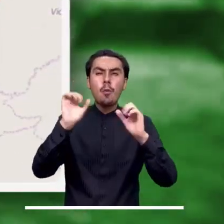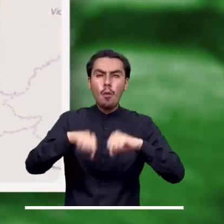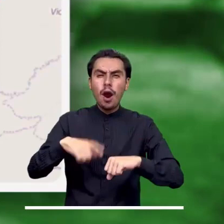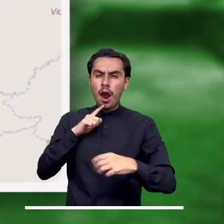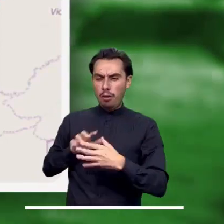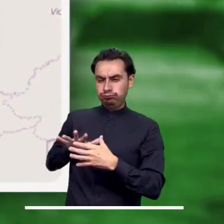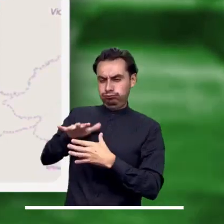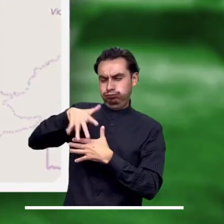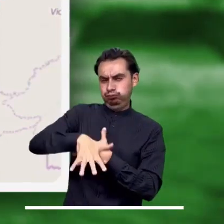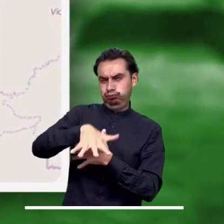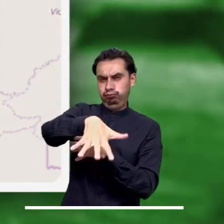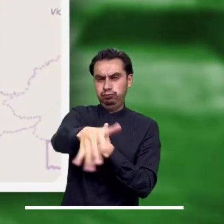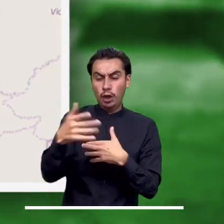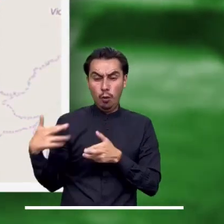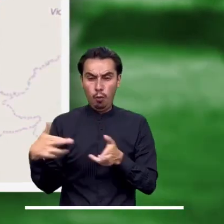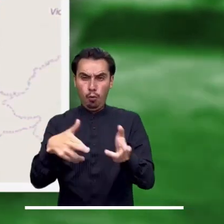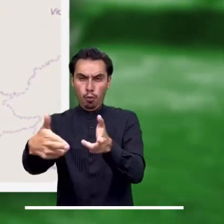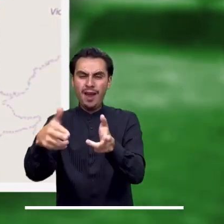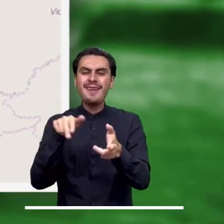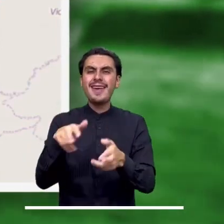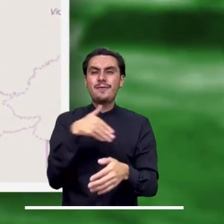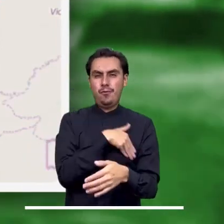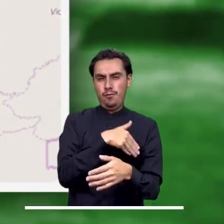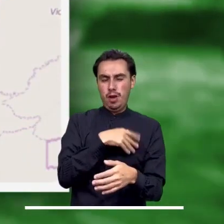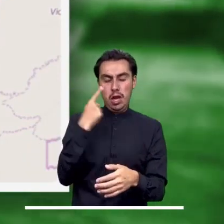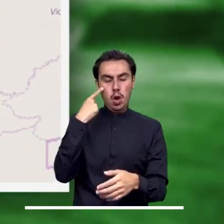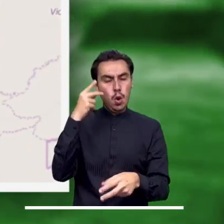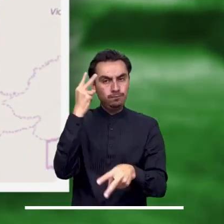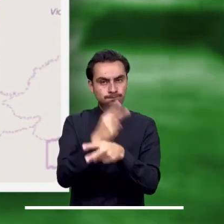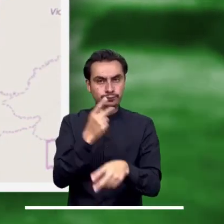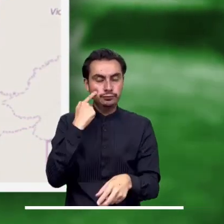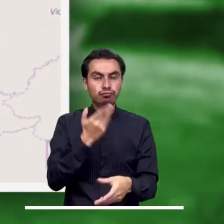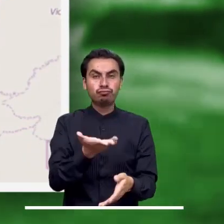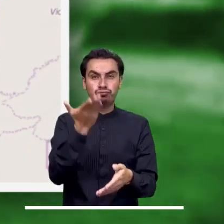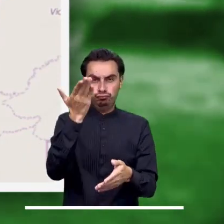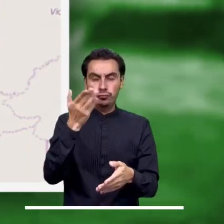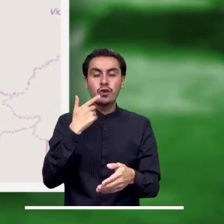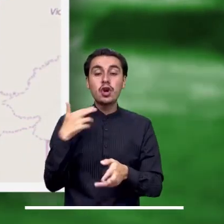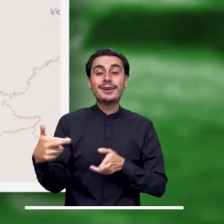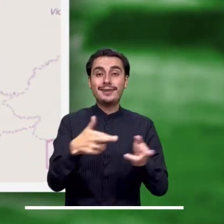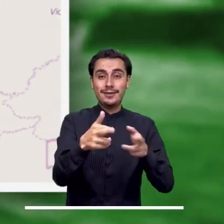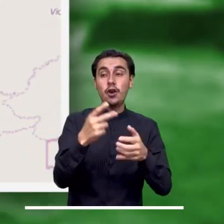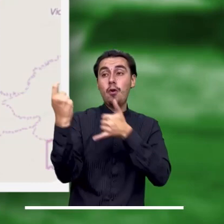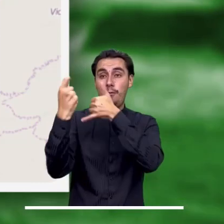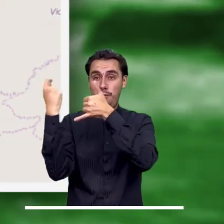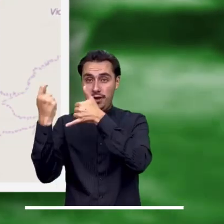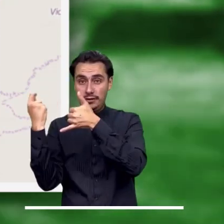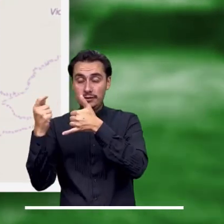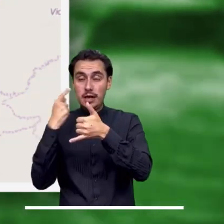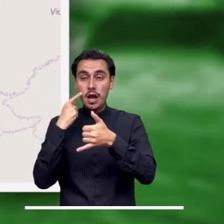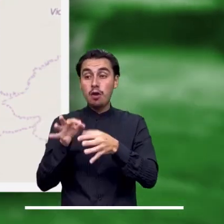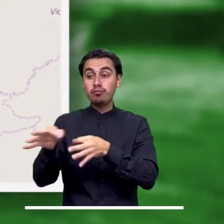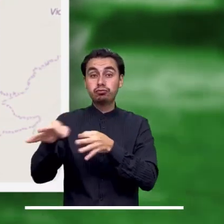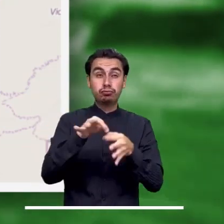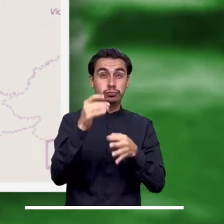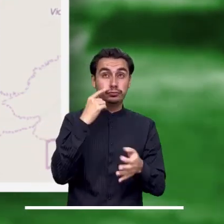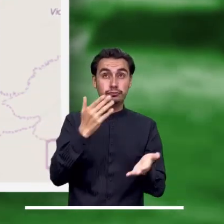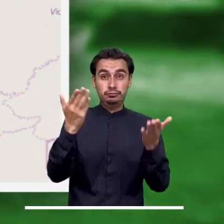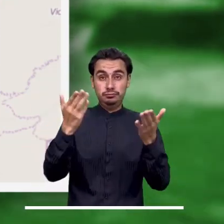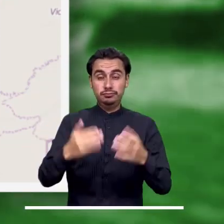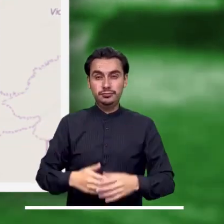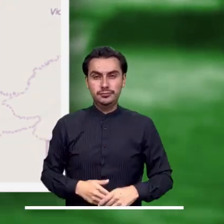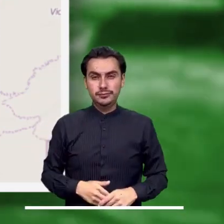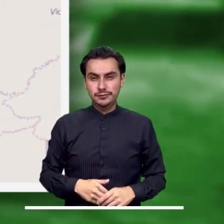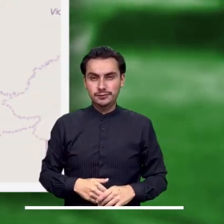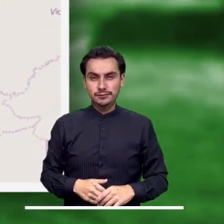creciente súbita en el río Guatiquía, en Villavicencio Meta. También se emite alerta puntual por avenida torrencial de la quebrada